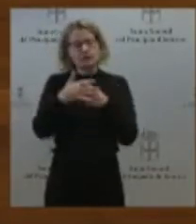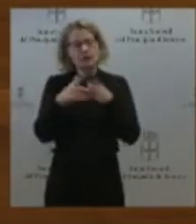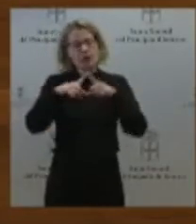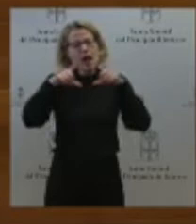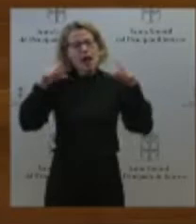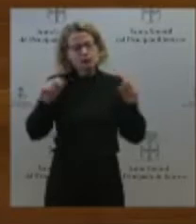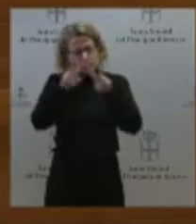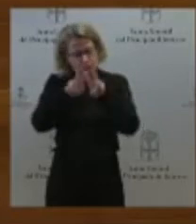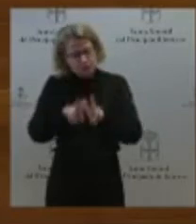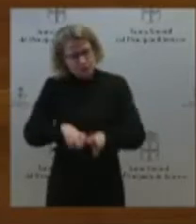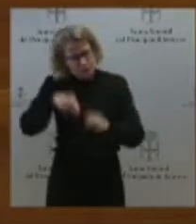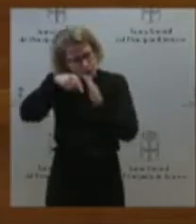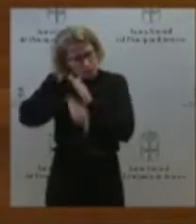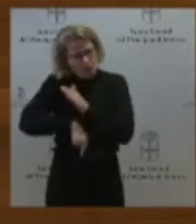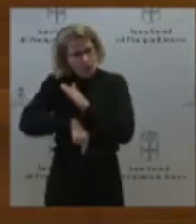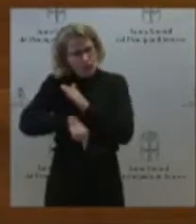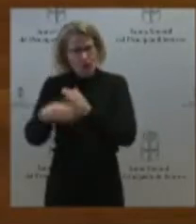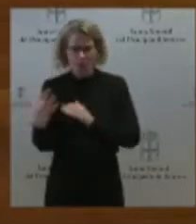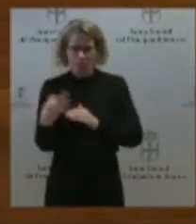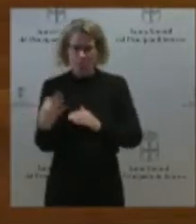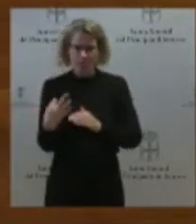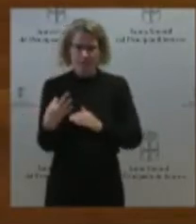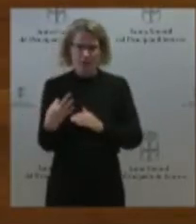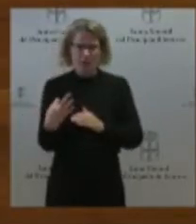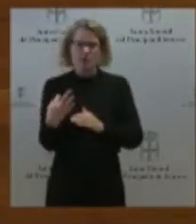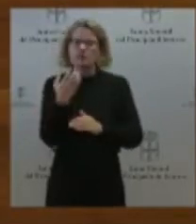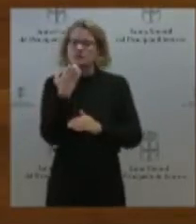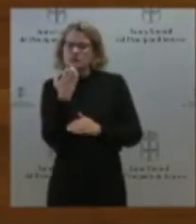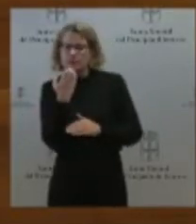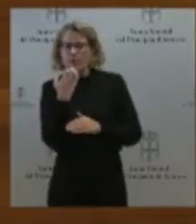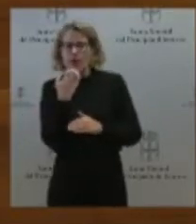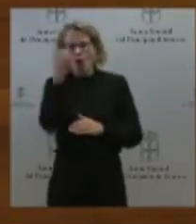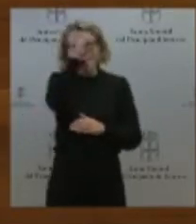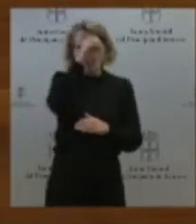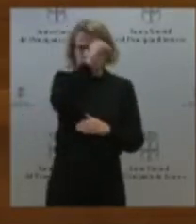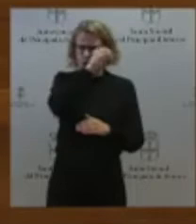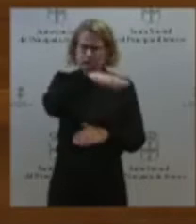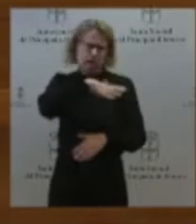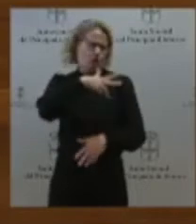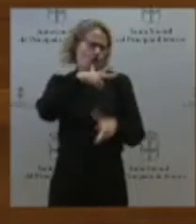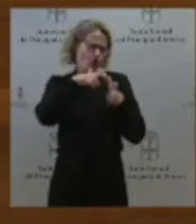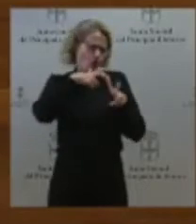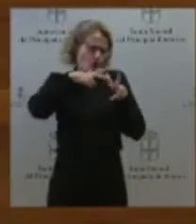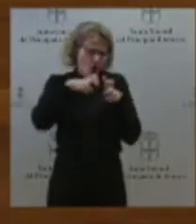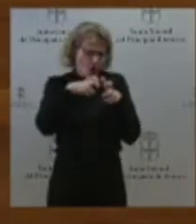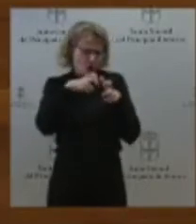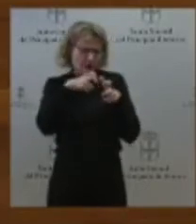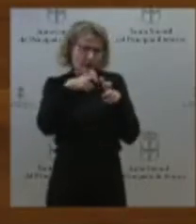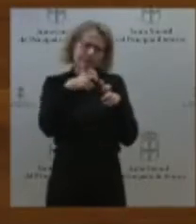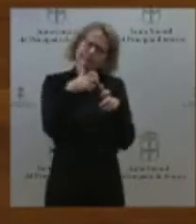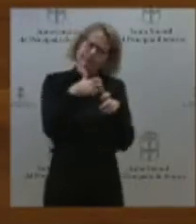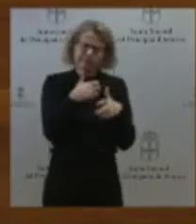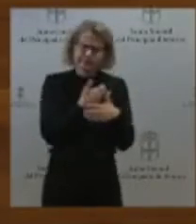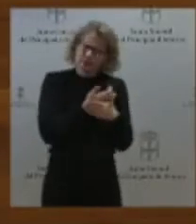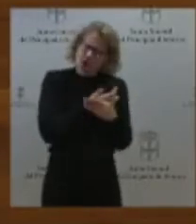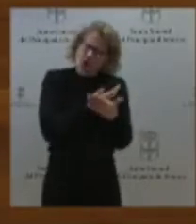panoramas apocalípticos como de las visiones paradisíacas. Paradójicamente, y traicionando la naturaleza de este